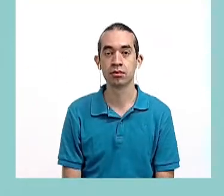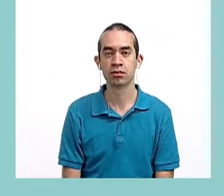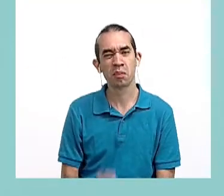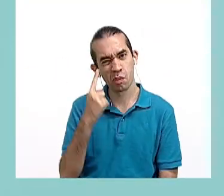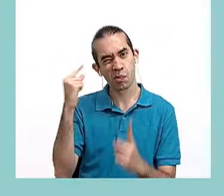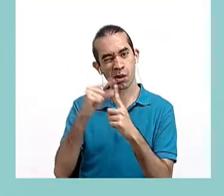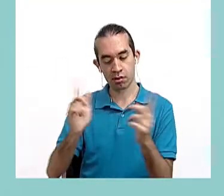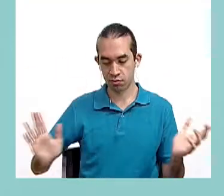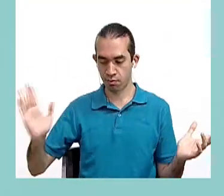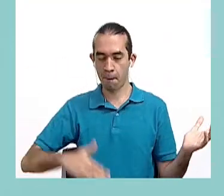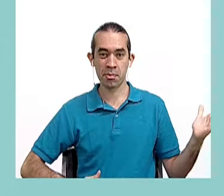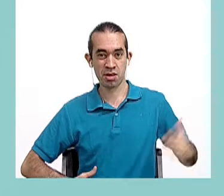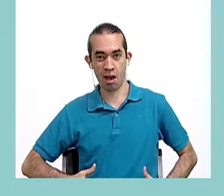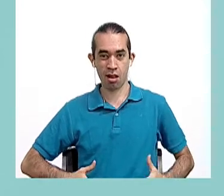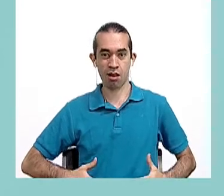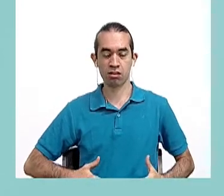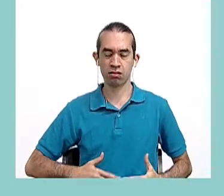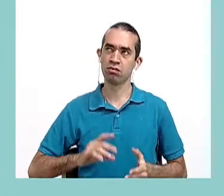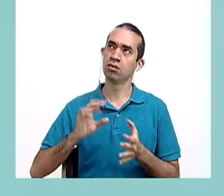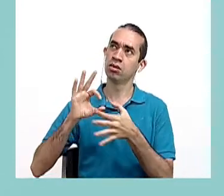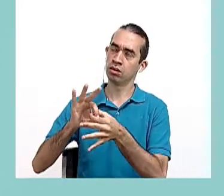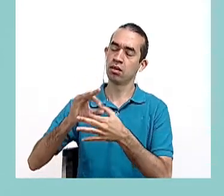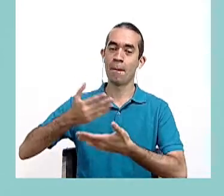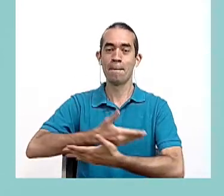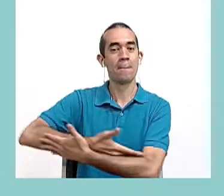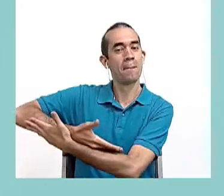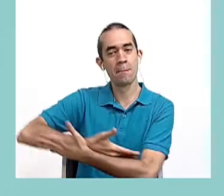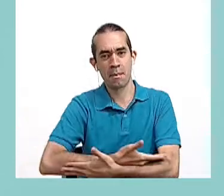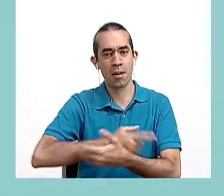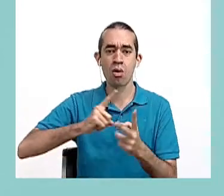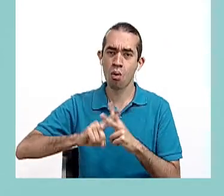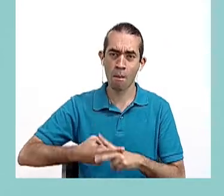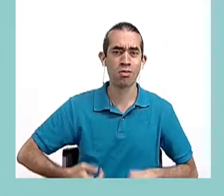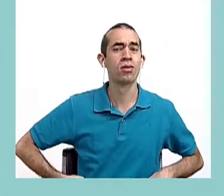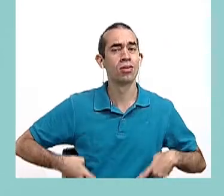bebé, alguien que está empezando la vida.